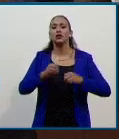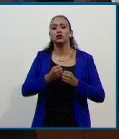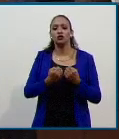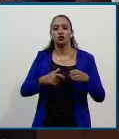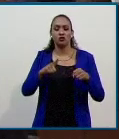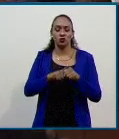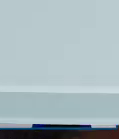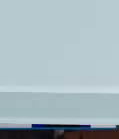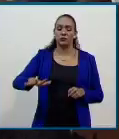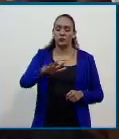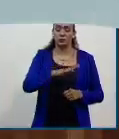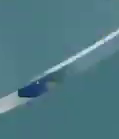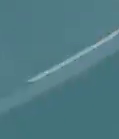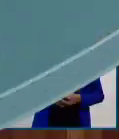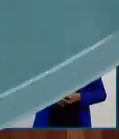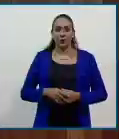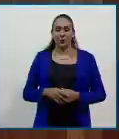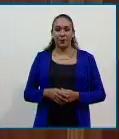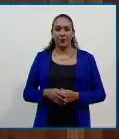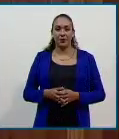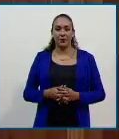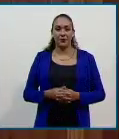social.